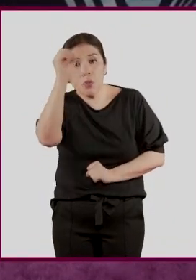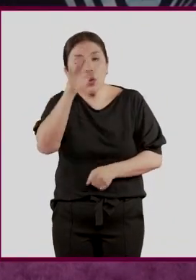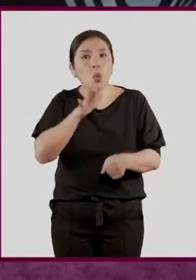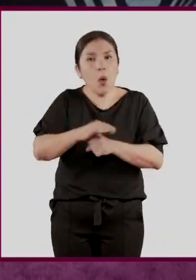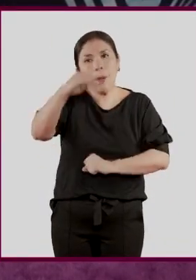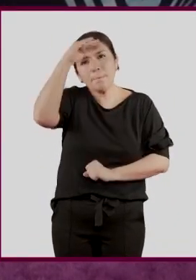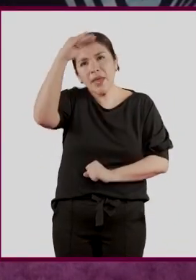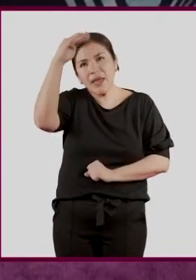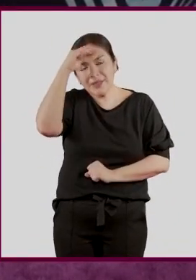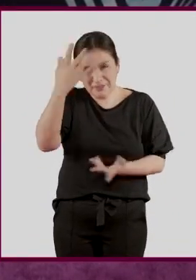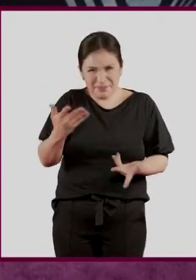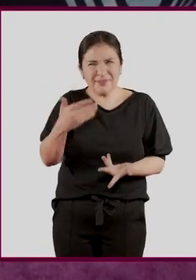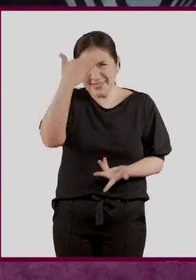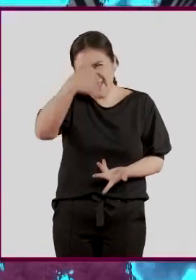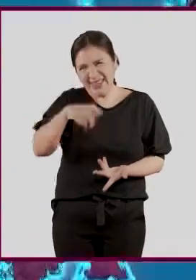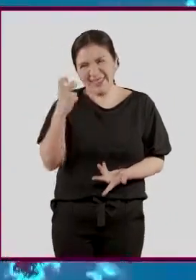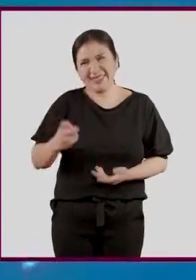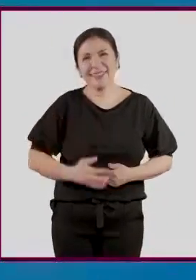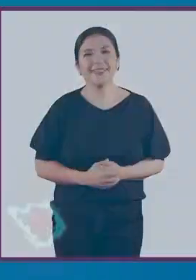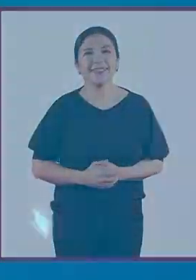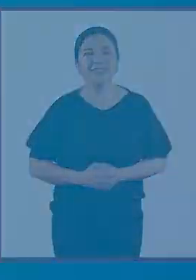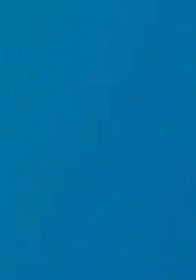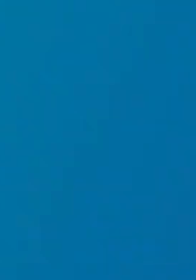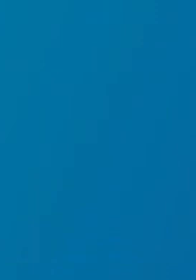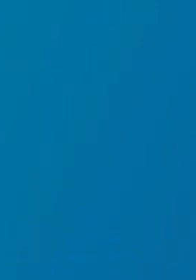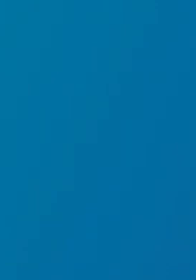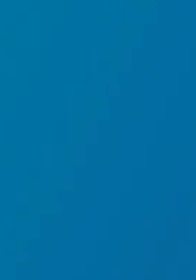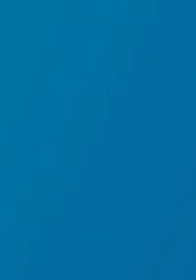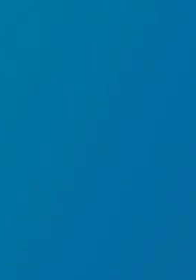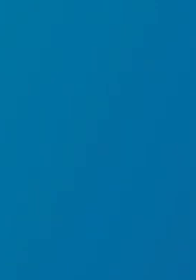y sugerencias. Ya lo sabes.